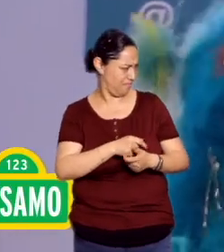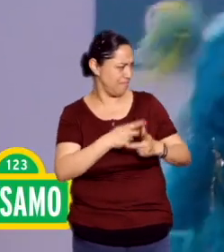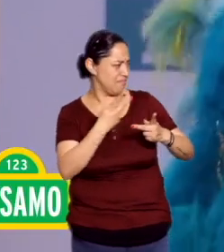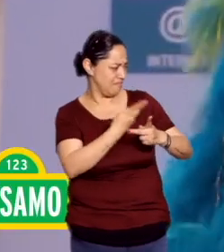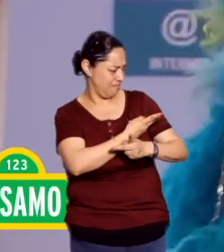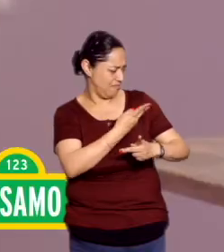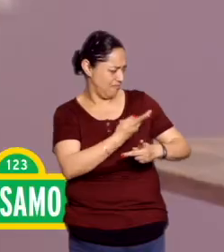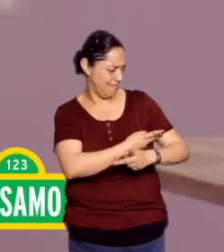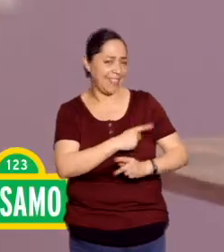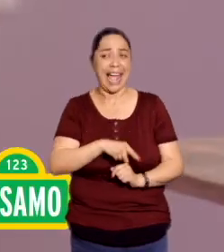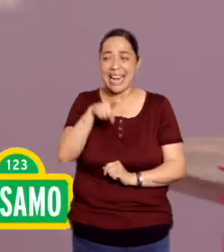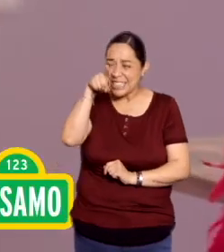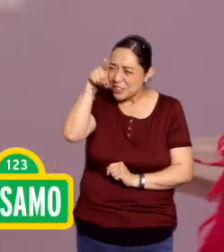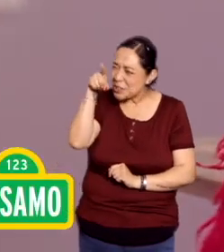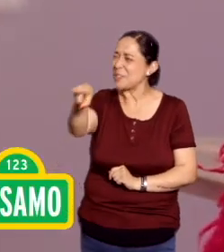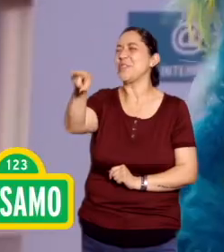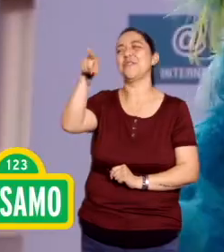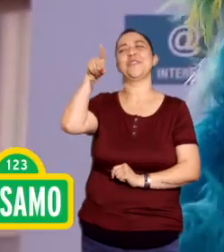¡Oh, sí! ¿Qué les pasa?